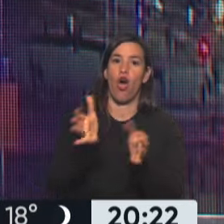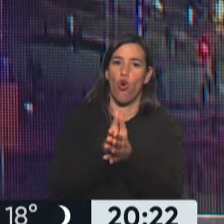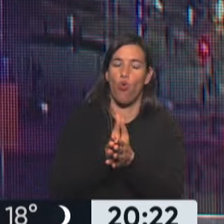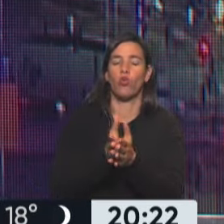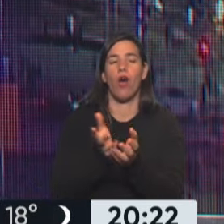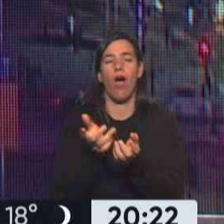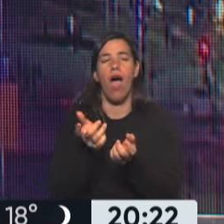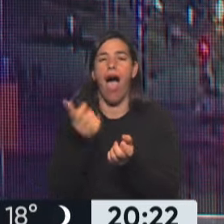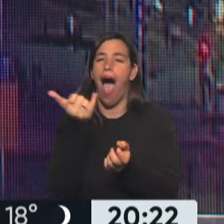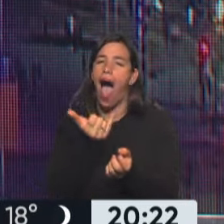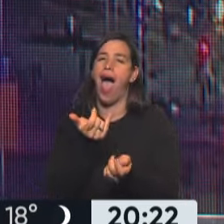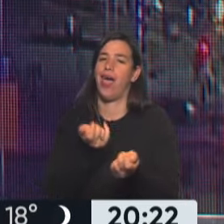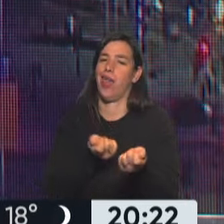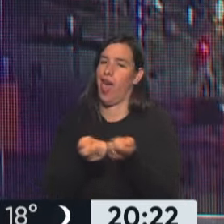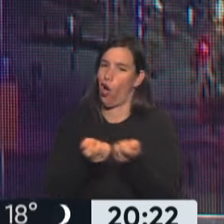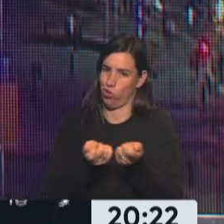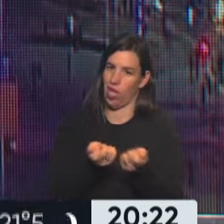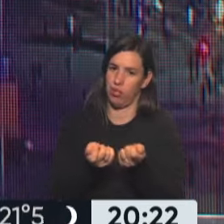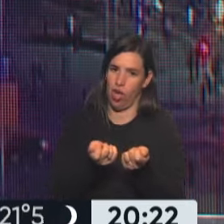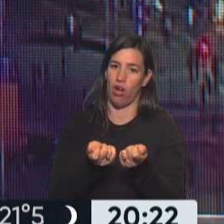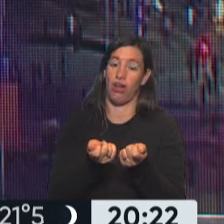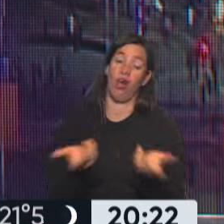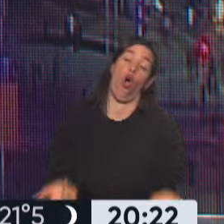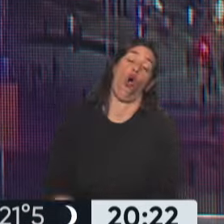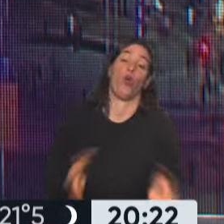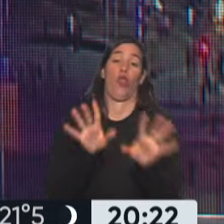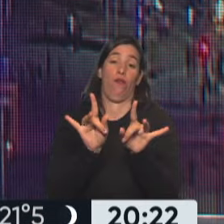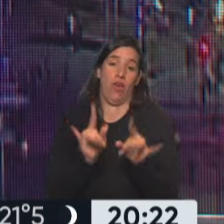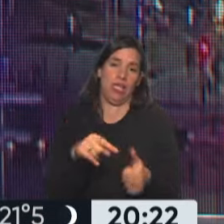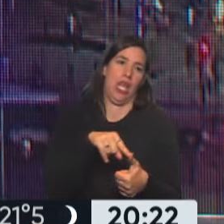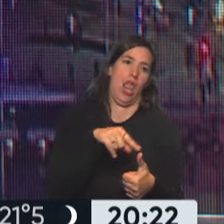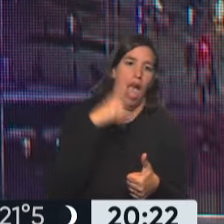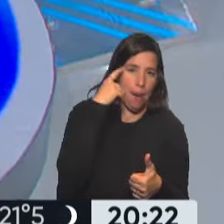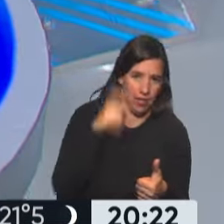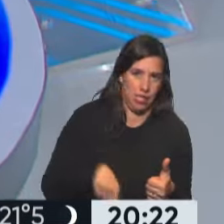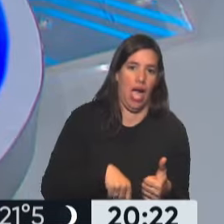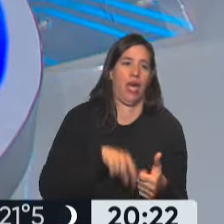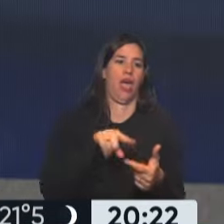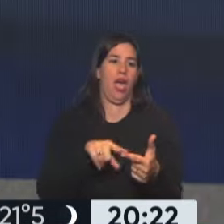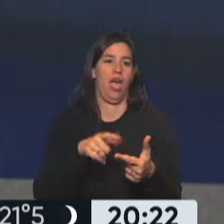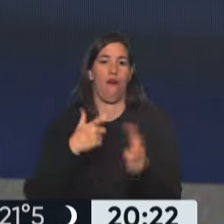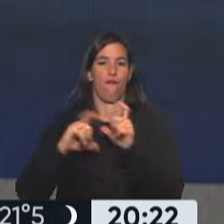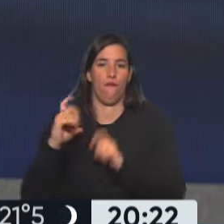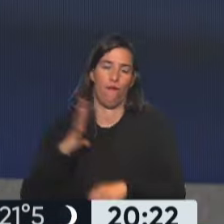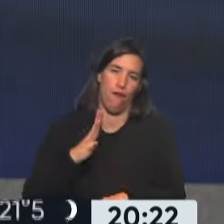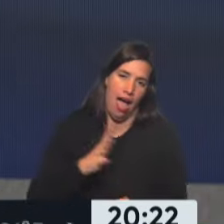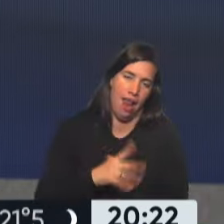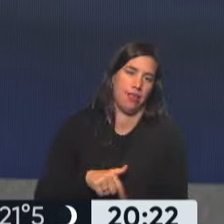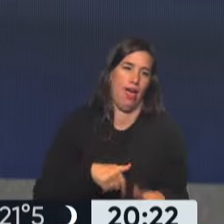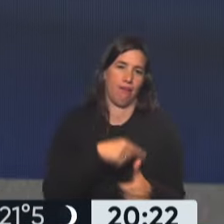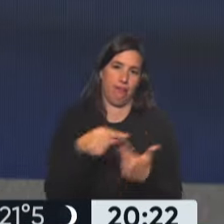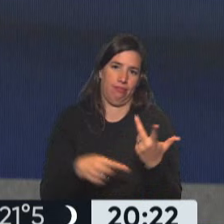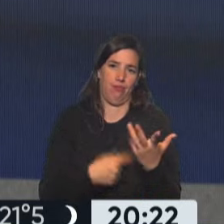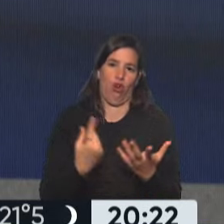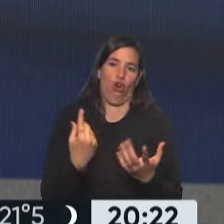articulación con las dificultades que dijimos al comienzo aprendizaje y falta de experiencia Gabriel recién lo veíamos en la imagen